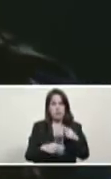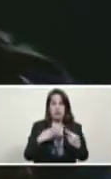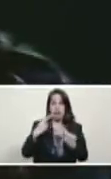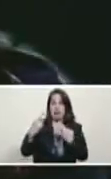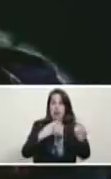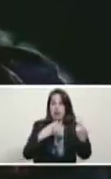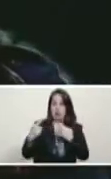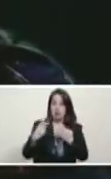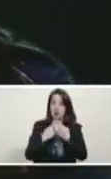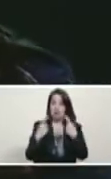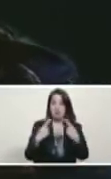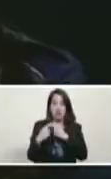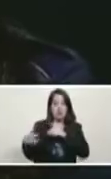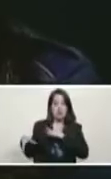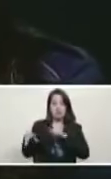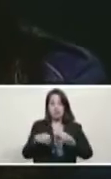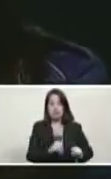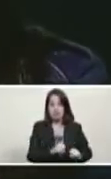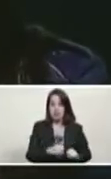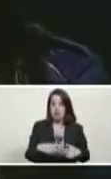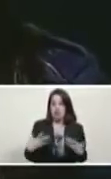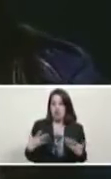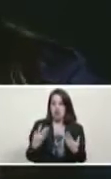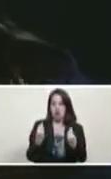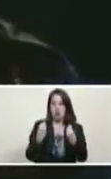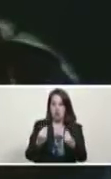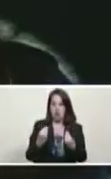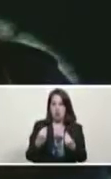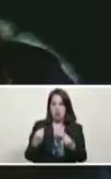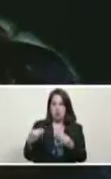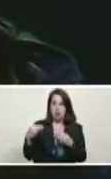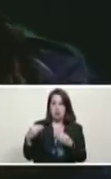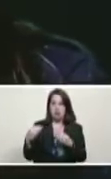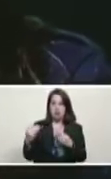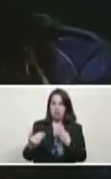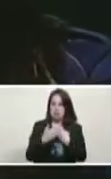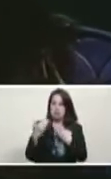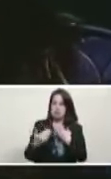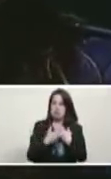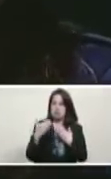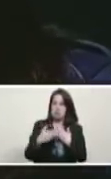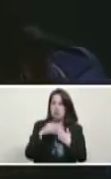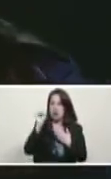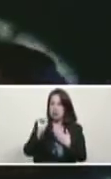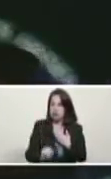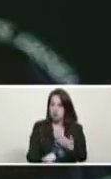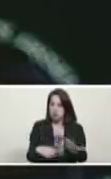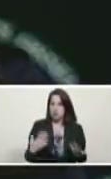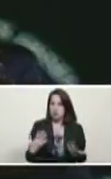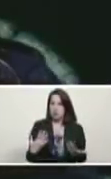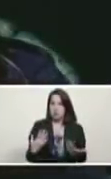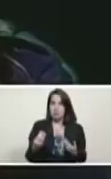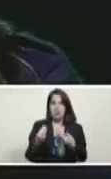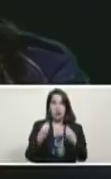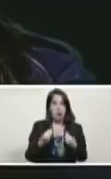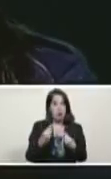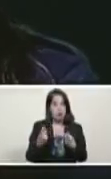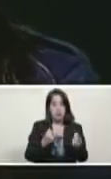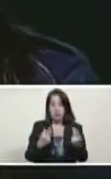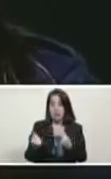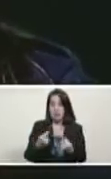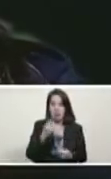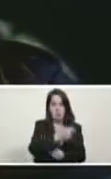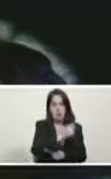neocoloniales que afectan a la región y al sur con una visión redistributiva de las riquezas